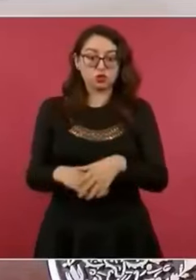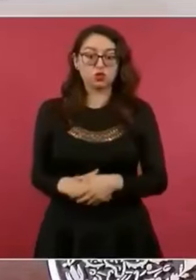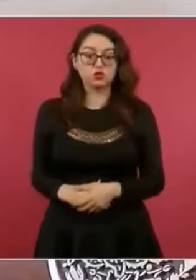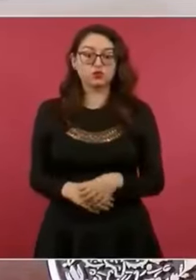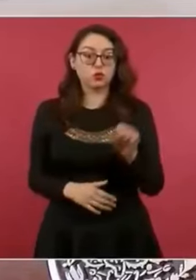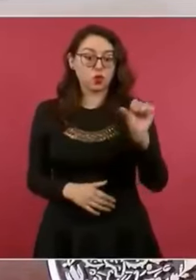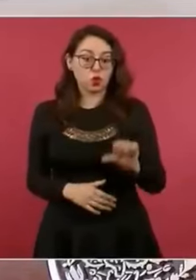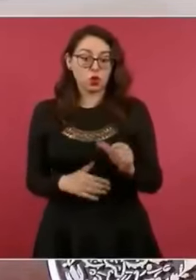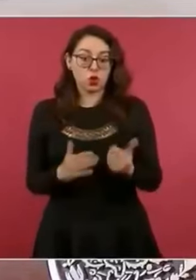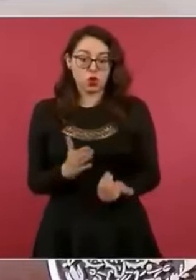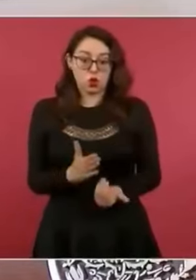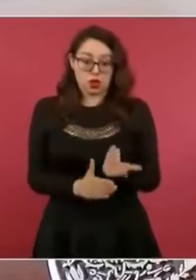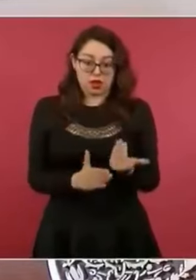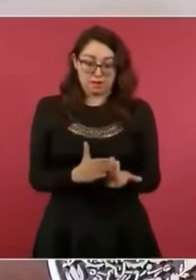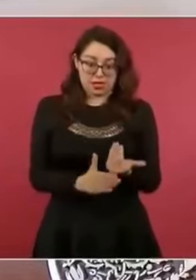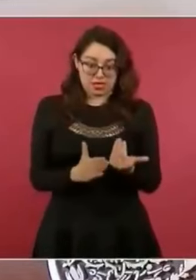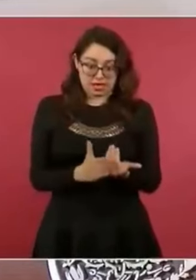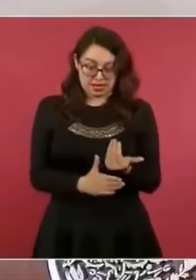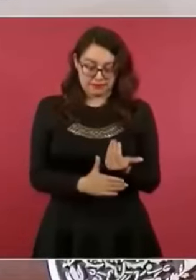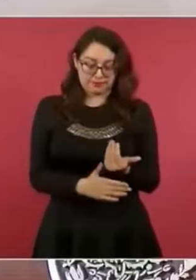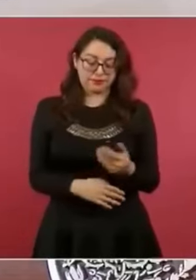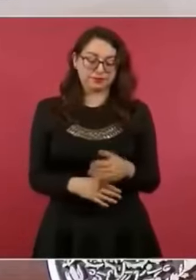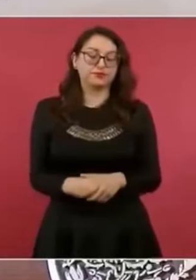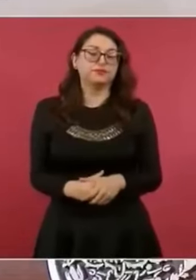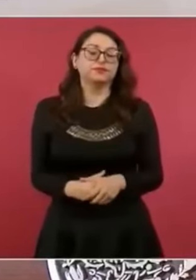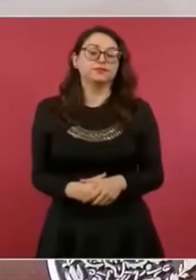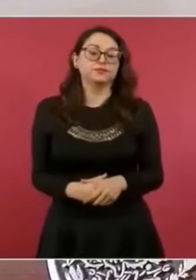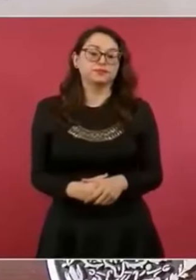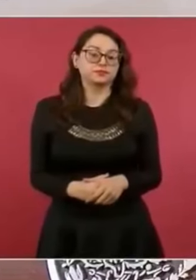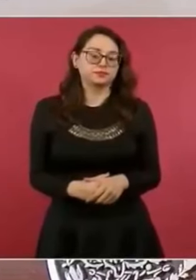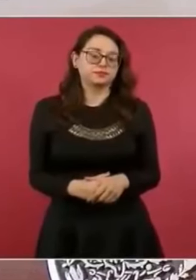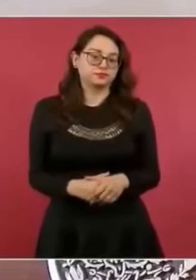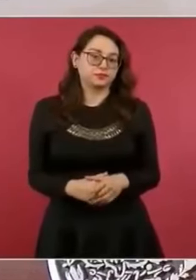se detuvo al policía que